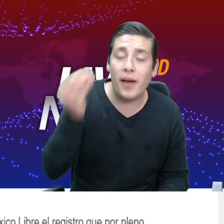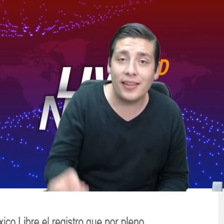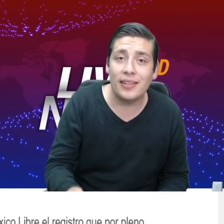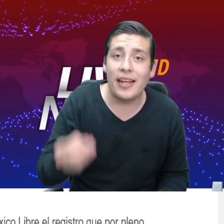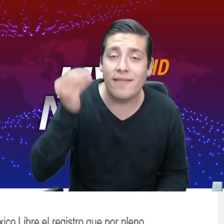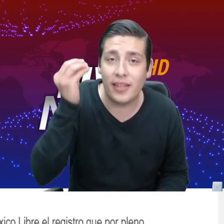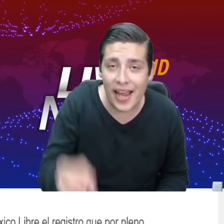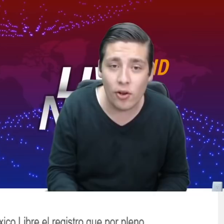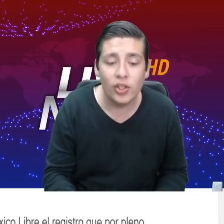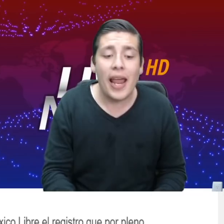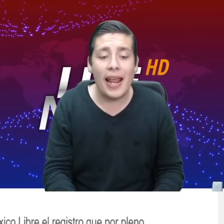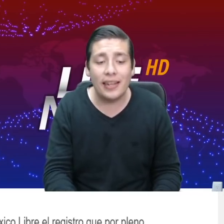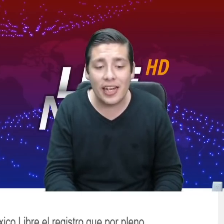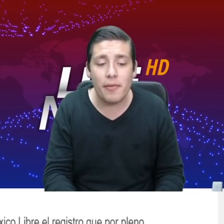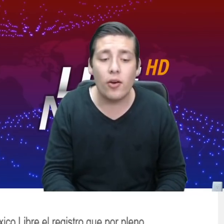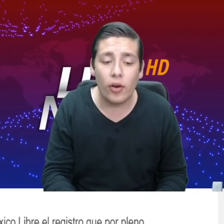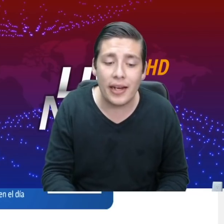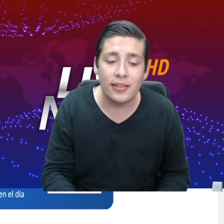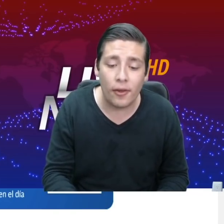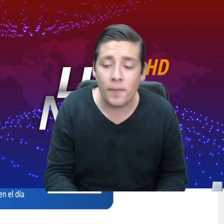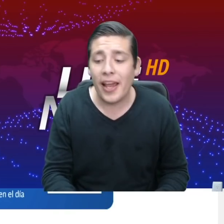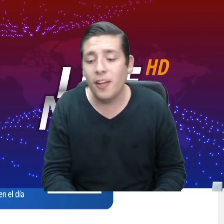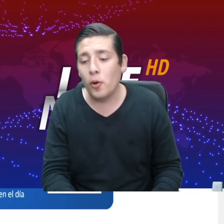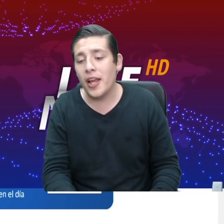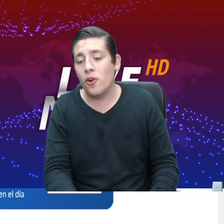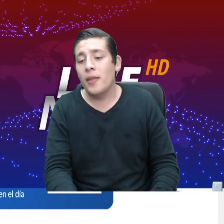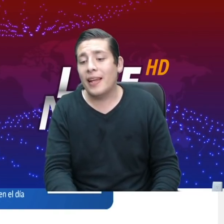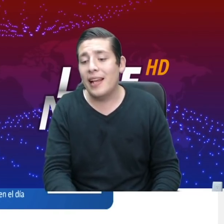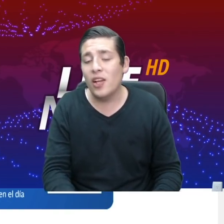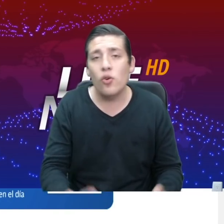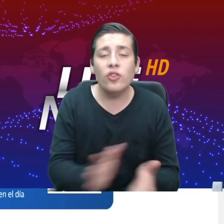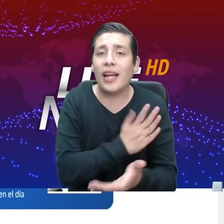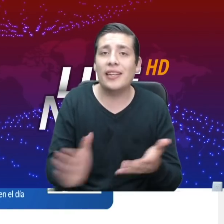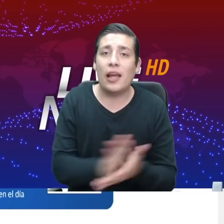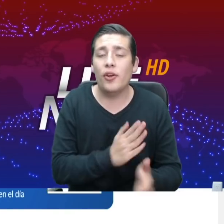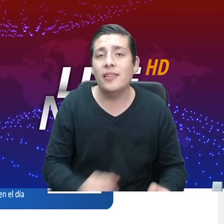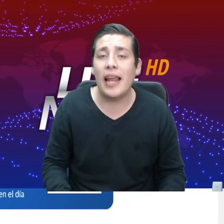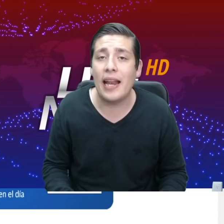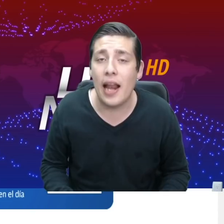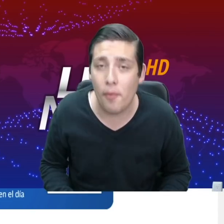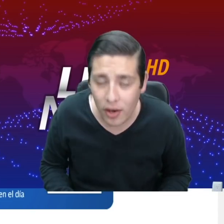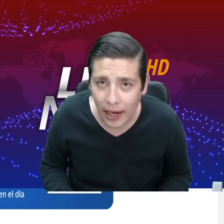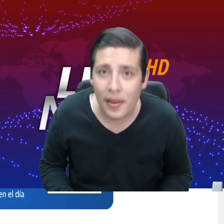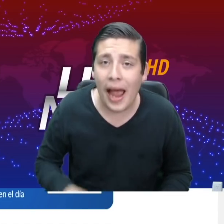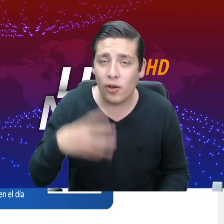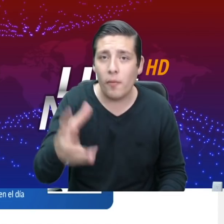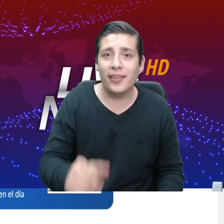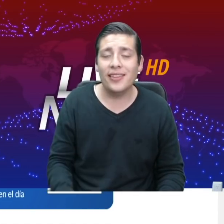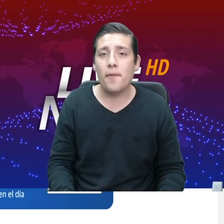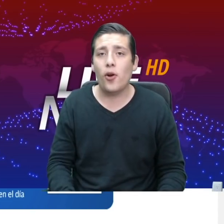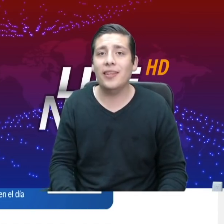muchas partes, entre ellos el crimen organizado. Es por ello que les dieron unos cachetadones en la boca